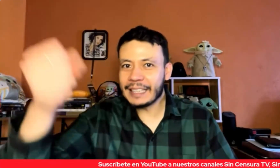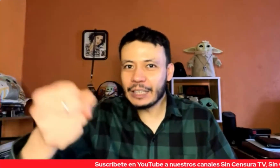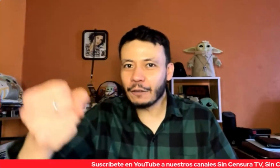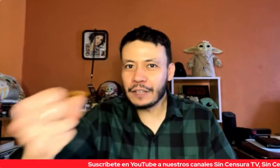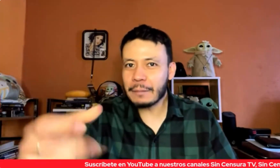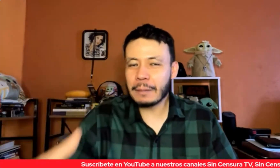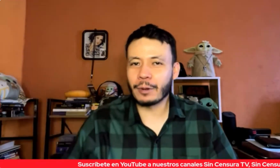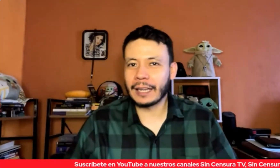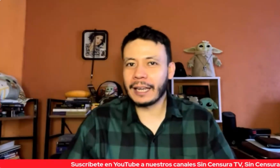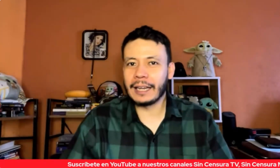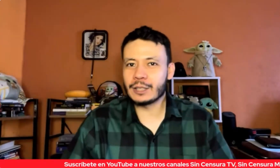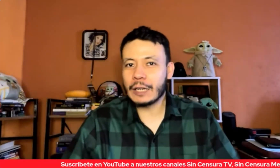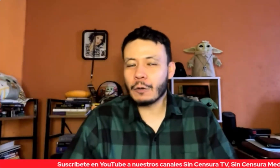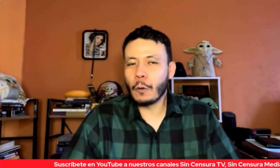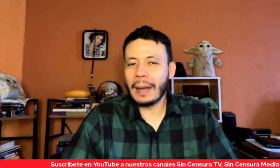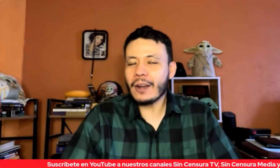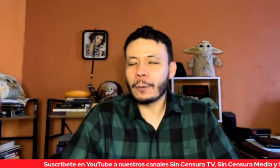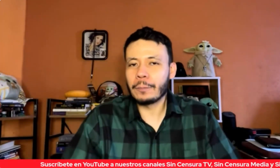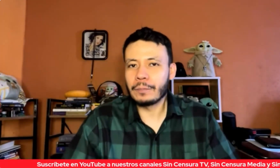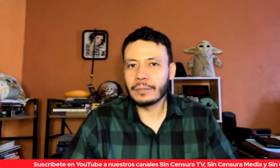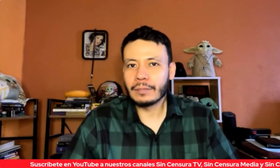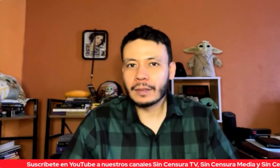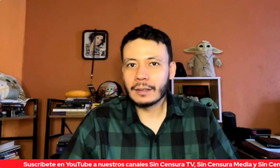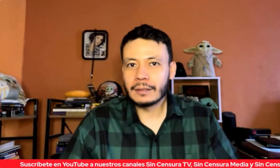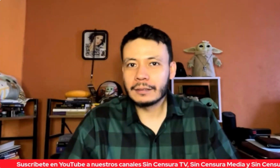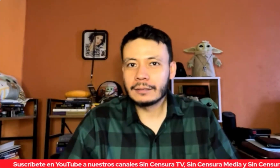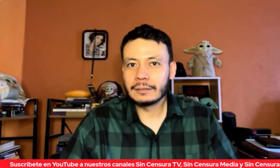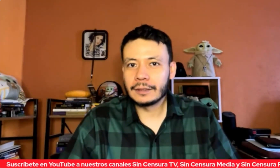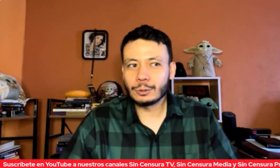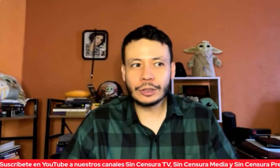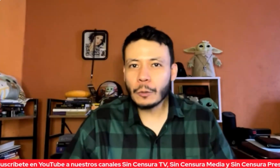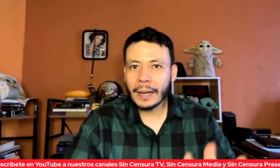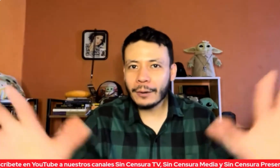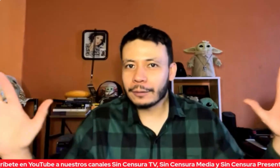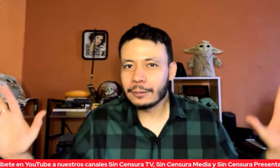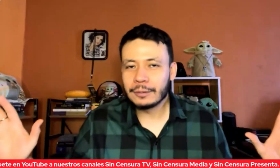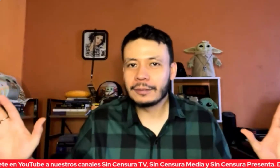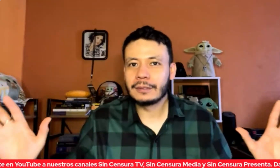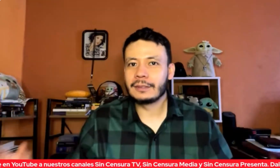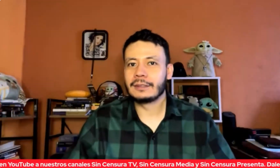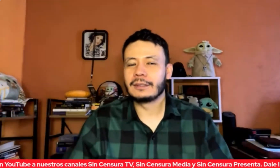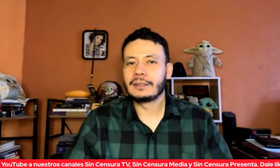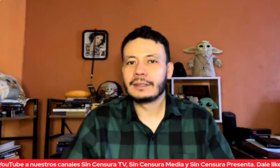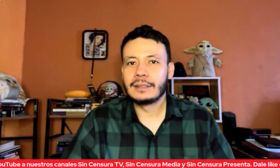Y se ha mantenido firme porque es ser humano. Es un ser humano.